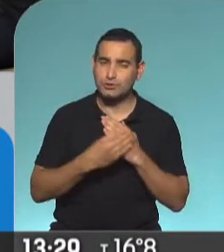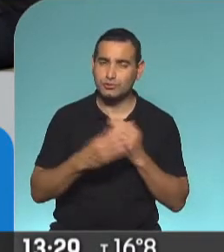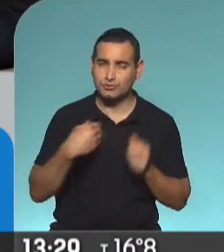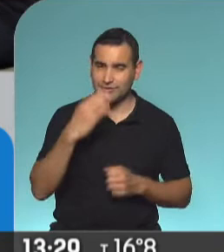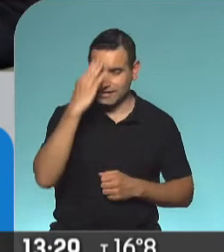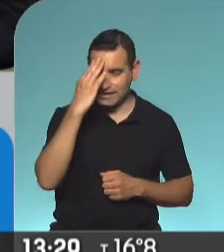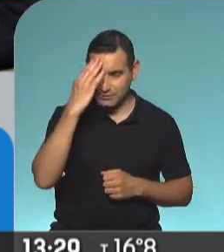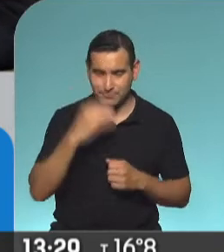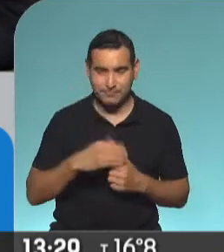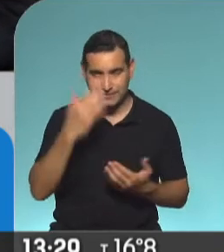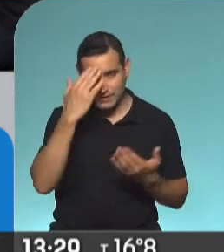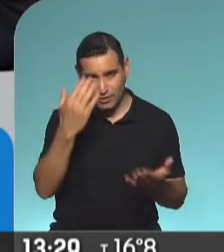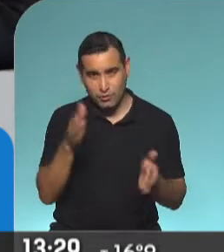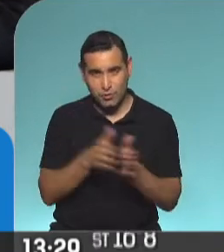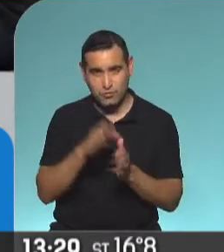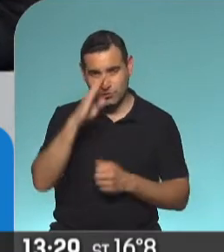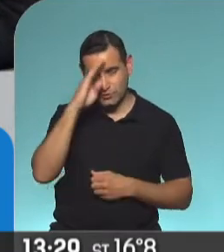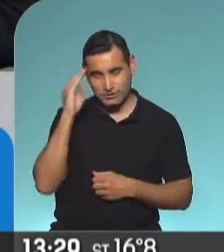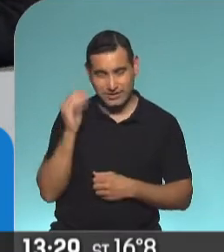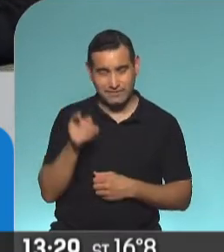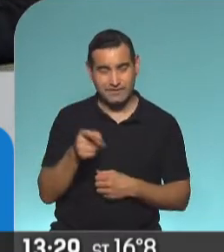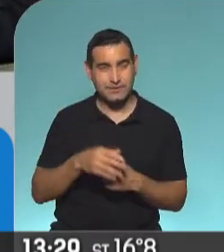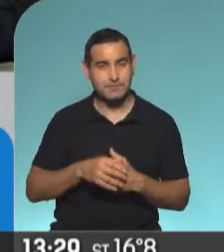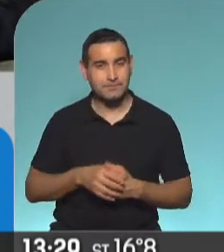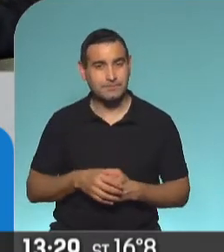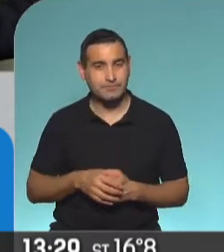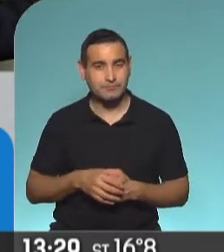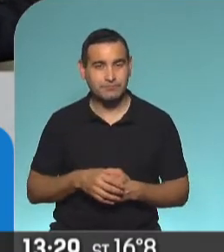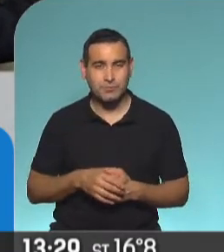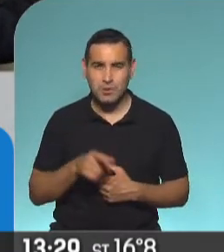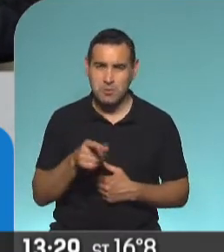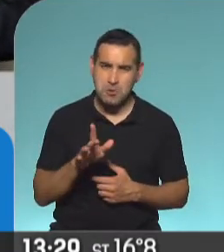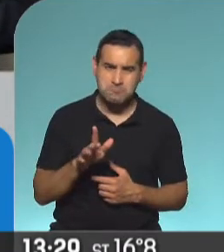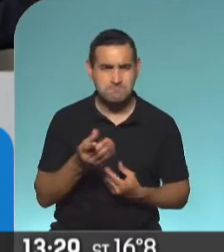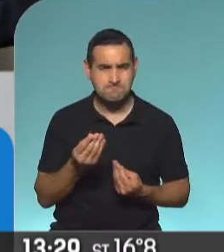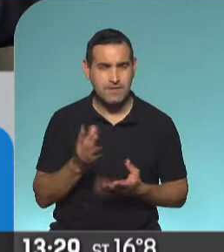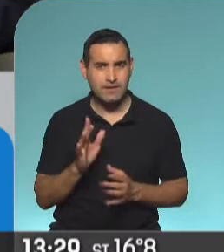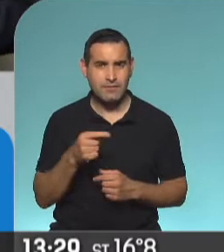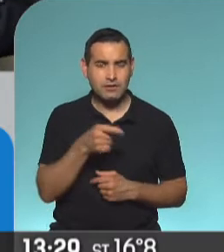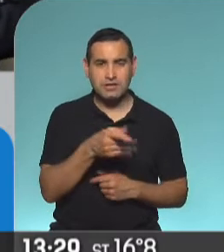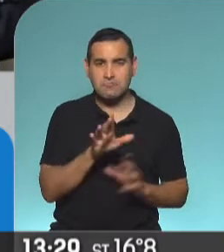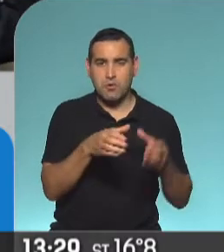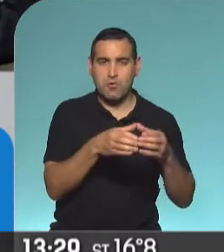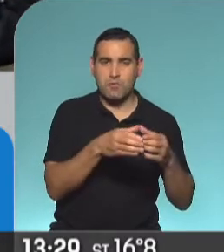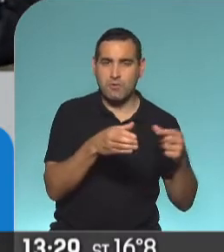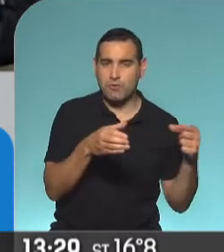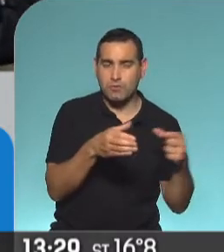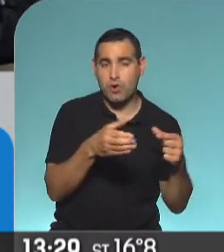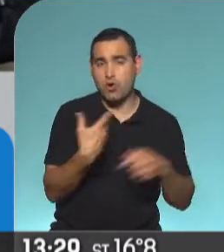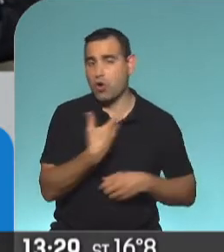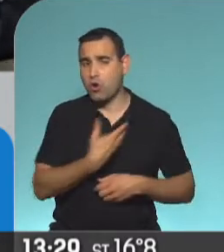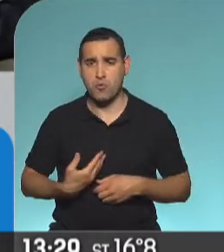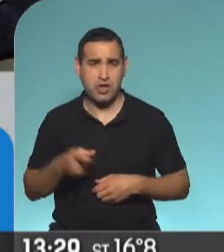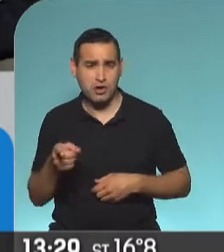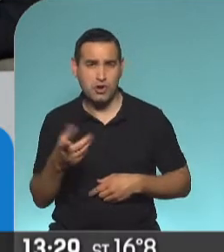Puertas lo saluda, junto a Silvia, estamos que le preguntaba recién. ¿No temen ustedes que tanto de un lado o del otro, desde